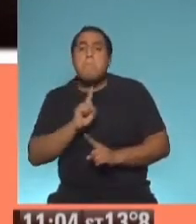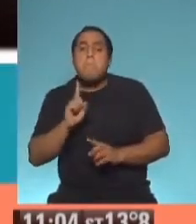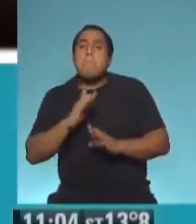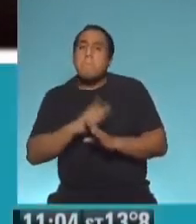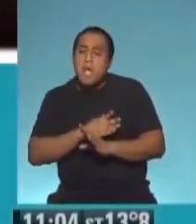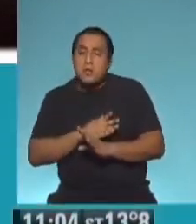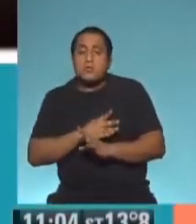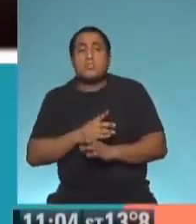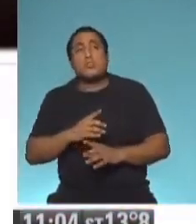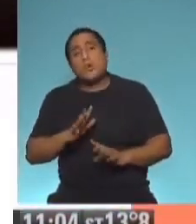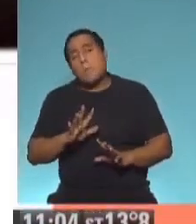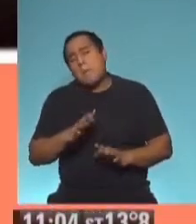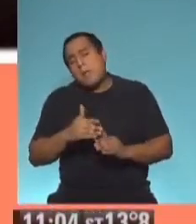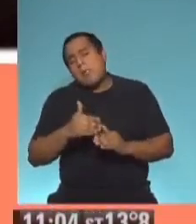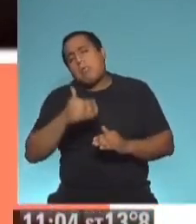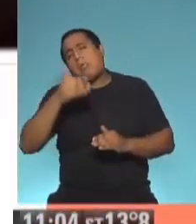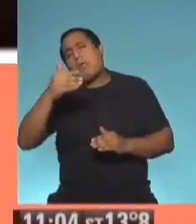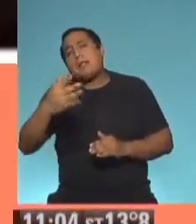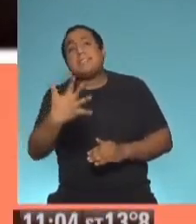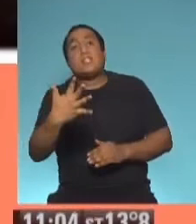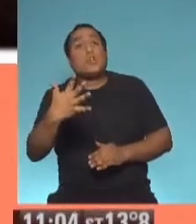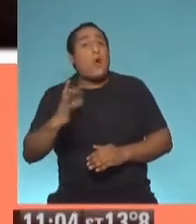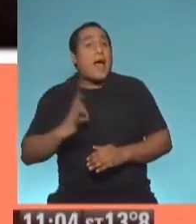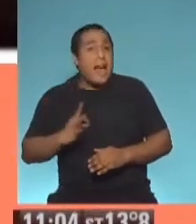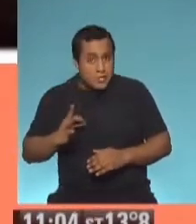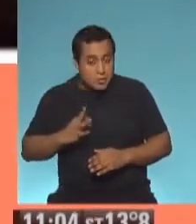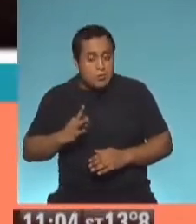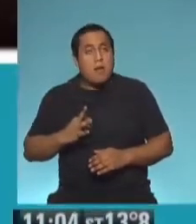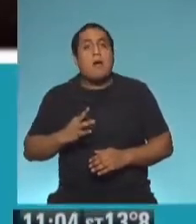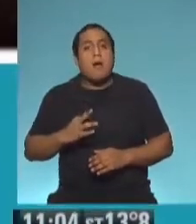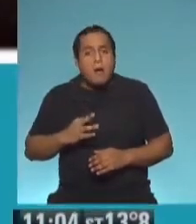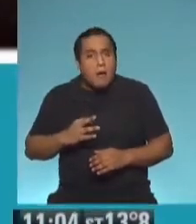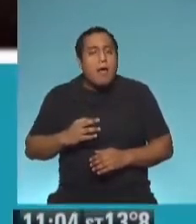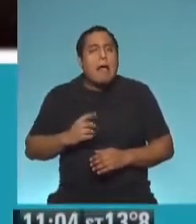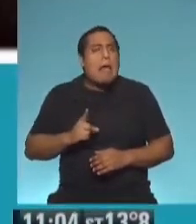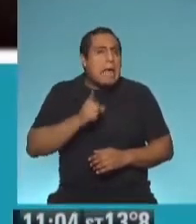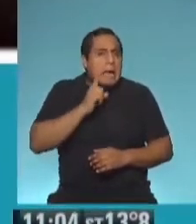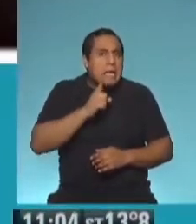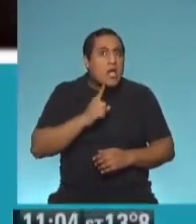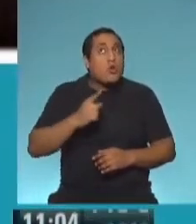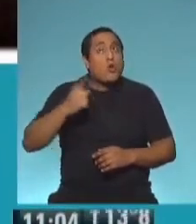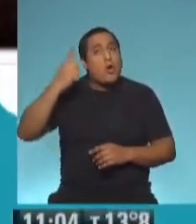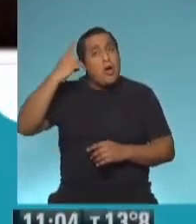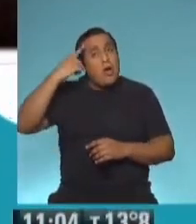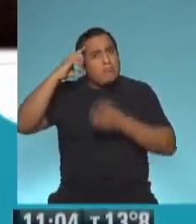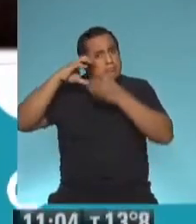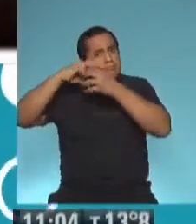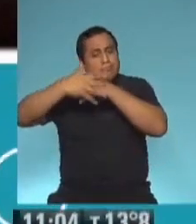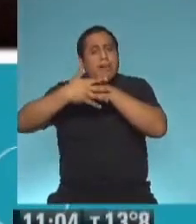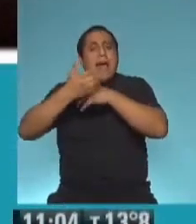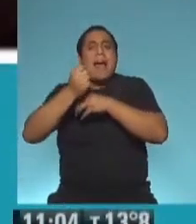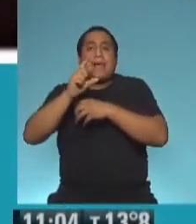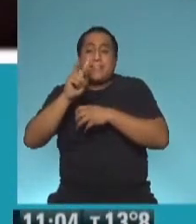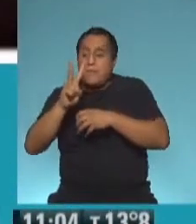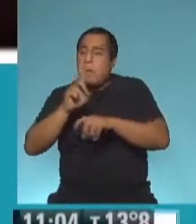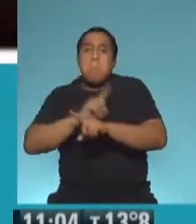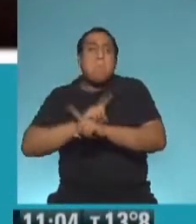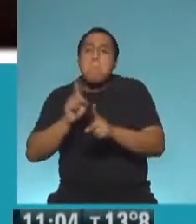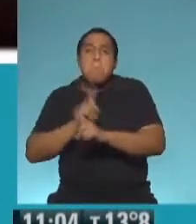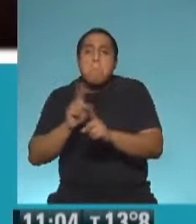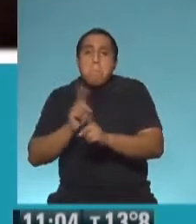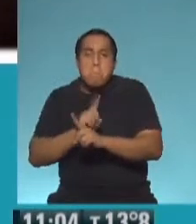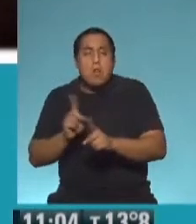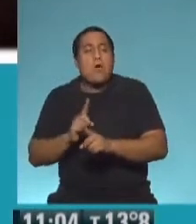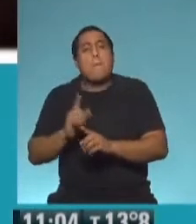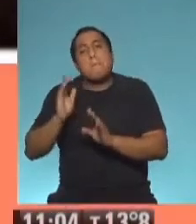A los 5 años aproximadamente reduce significativamente el riesgo de tener un ACV. Y el riesgo oncológico, es decir, de